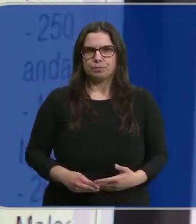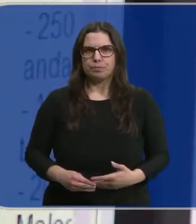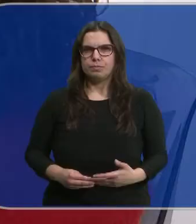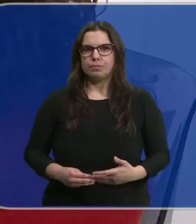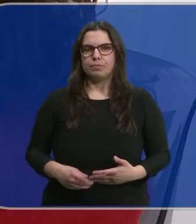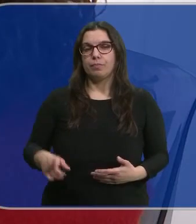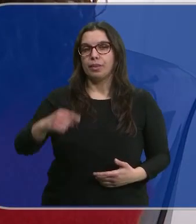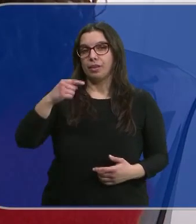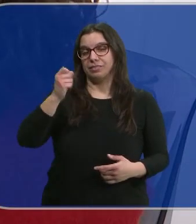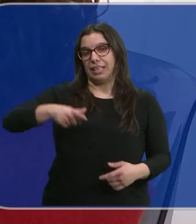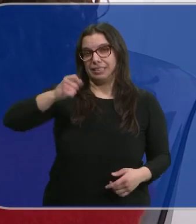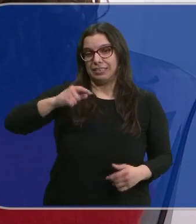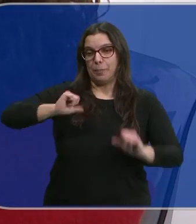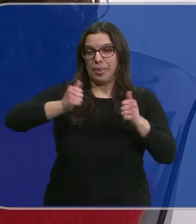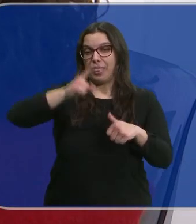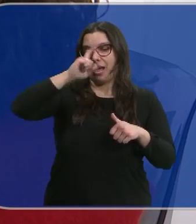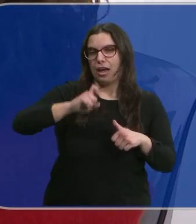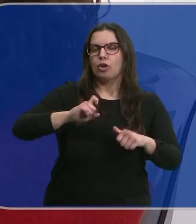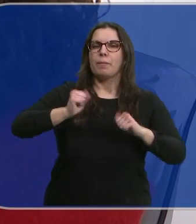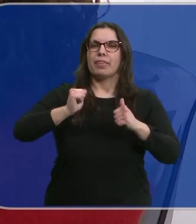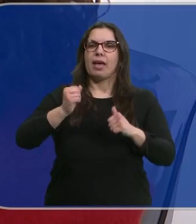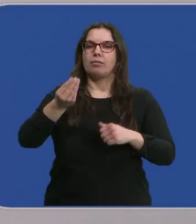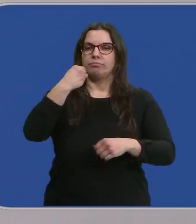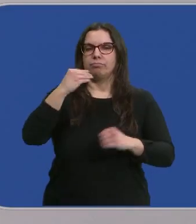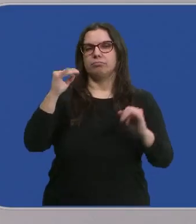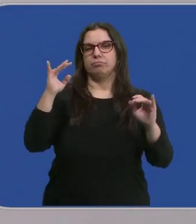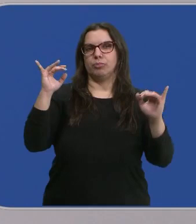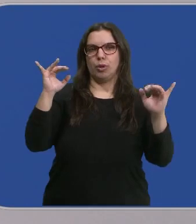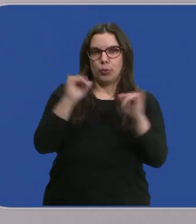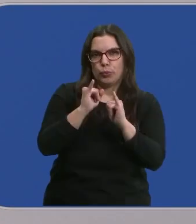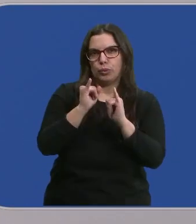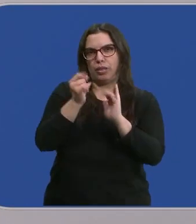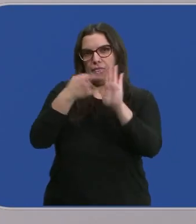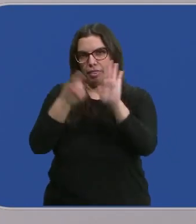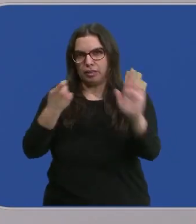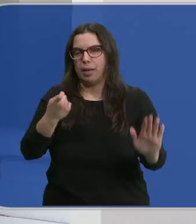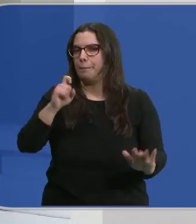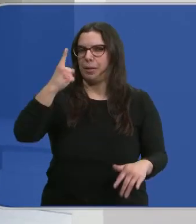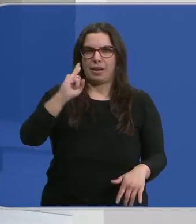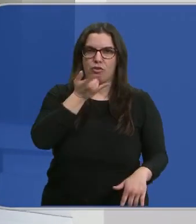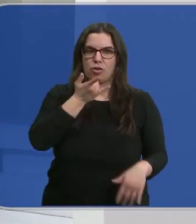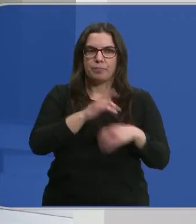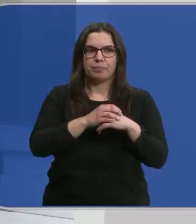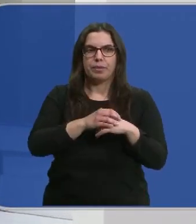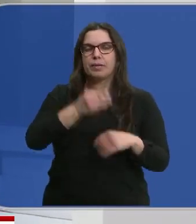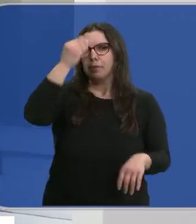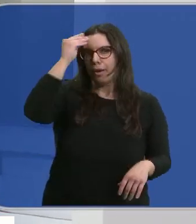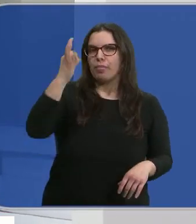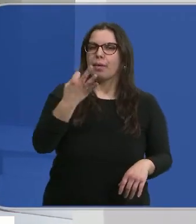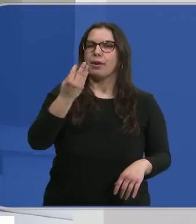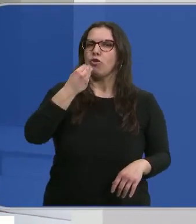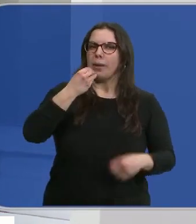Es uno de los propósitos recurrentes cuando empieza el año, hacer dieta para perder peso. Primer error. Siempre en mente el que tenemos que comer